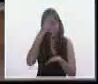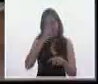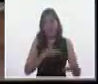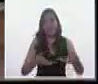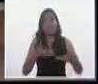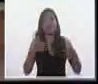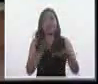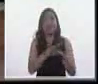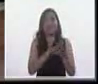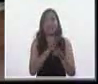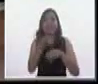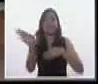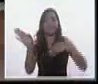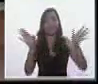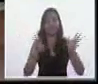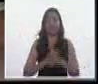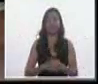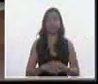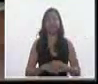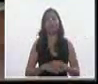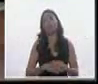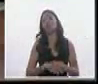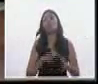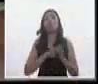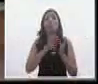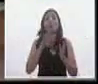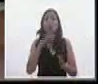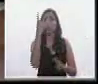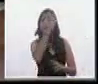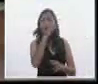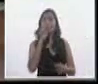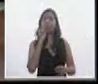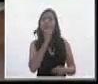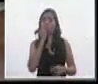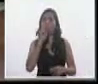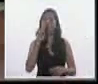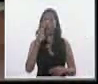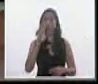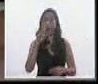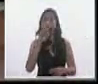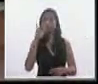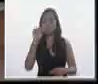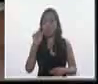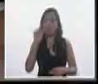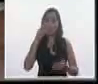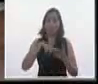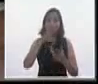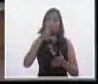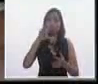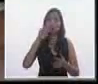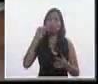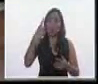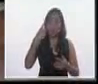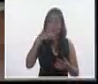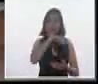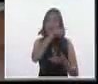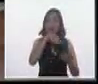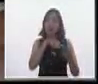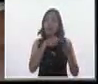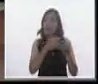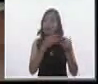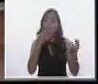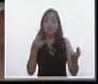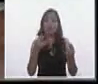camino por ejemplo en Suecia en 1981 se establece en la legislación de ese país la